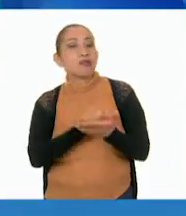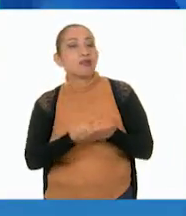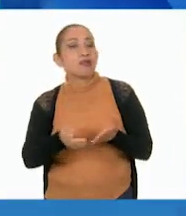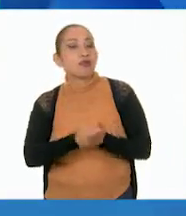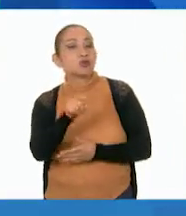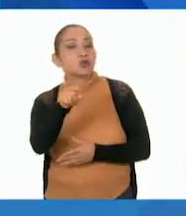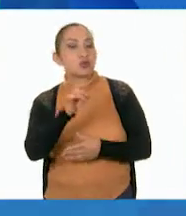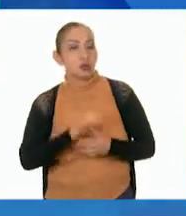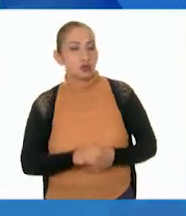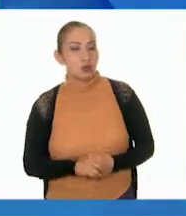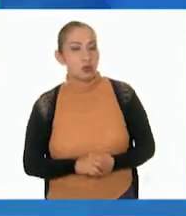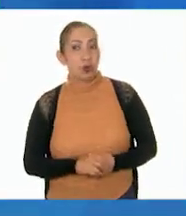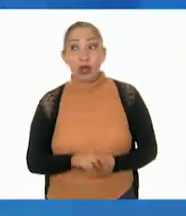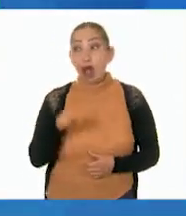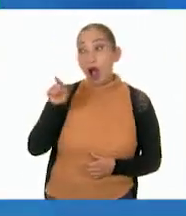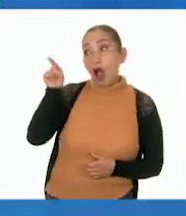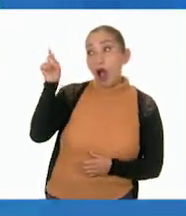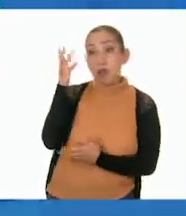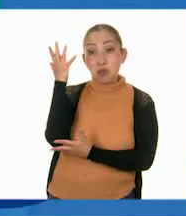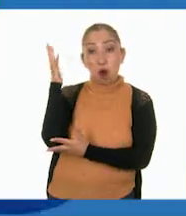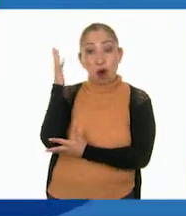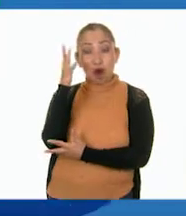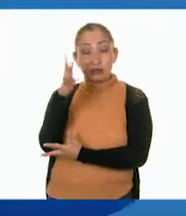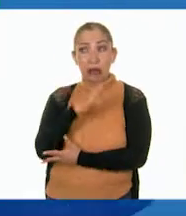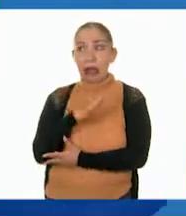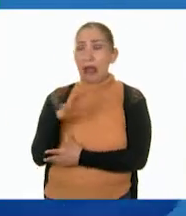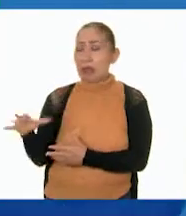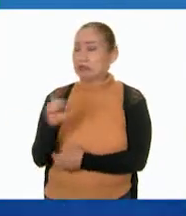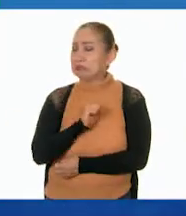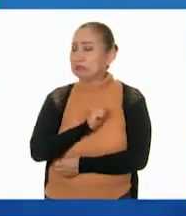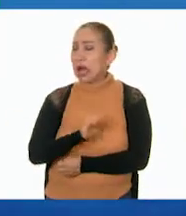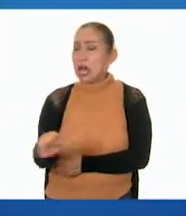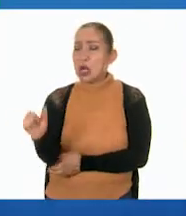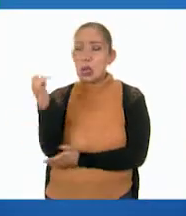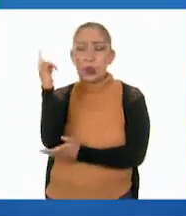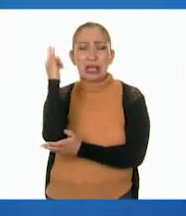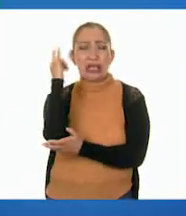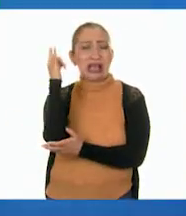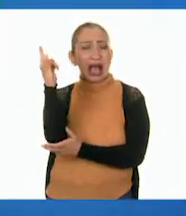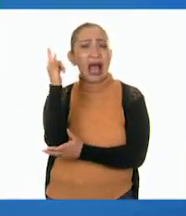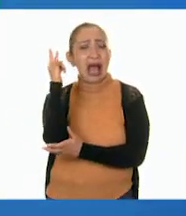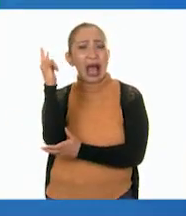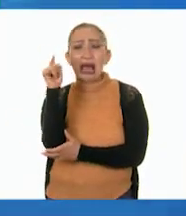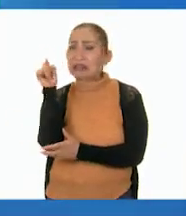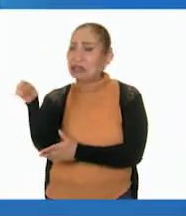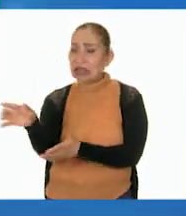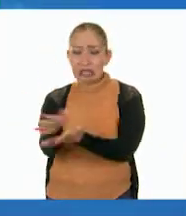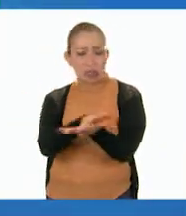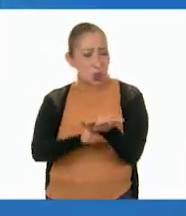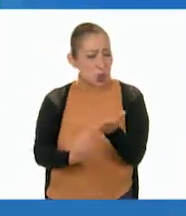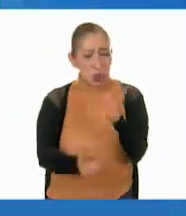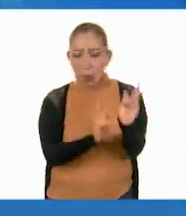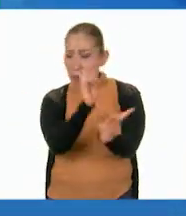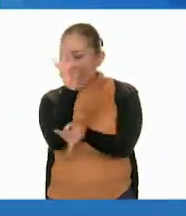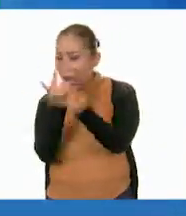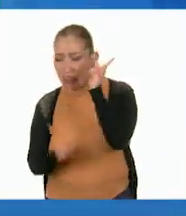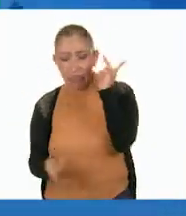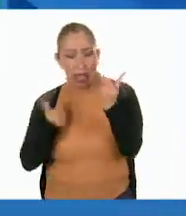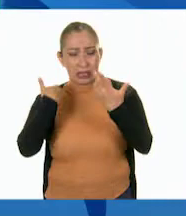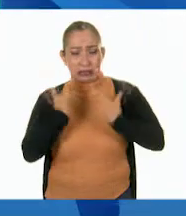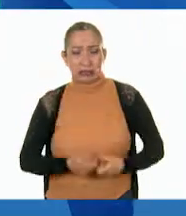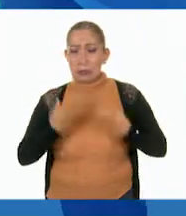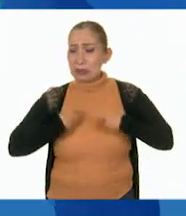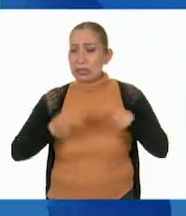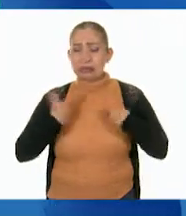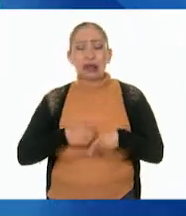valentía. Allá en el bosque hay un tremendo y malvado gigante que destruye las cosechas y asusta a los campesinos. Acaba